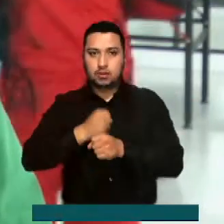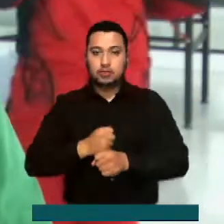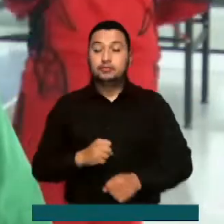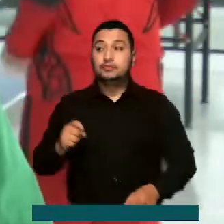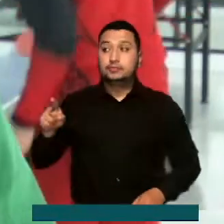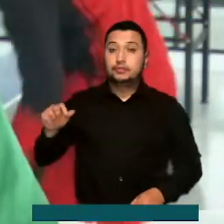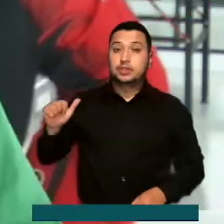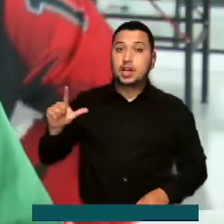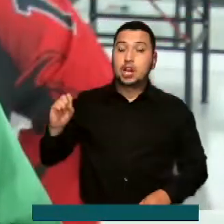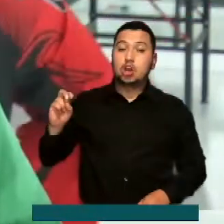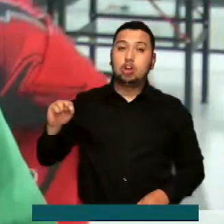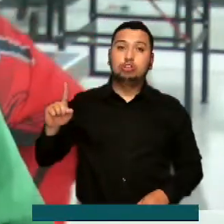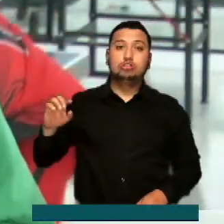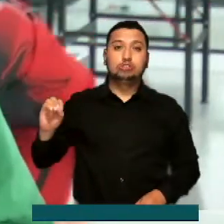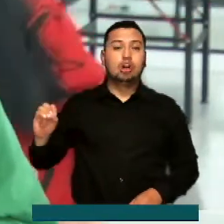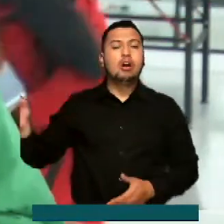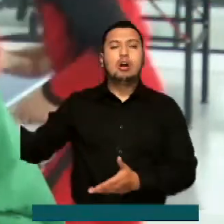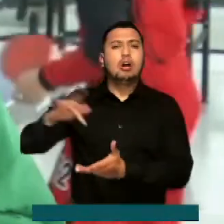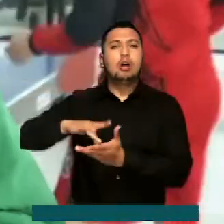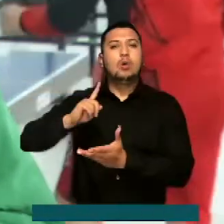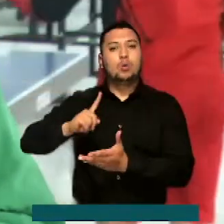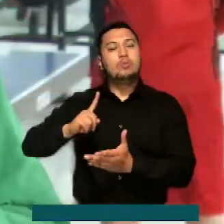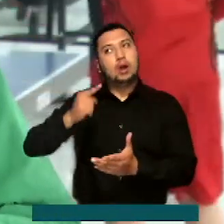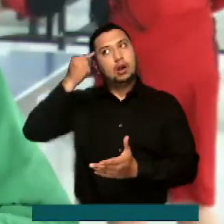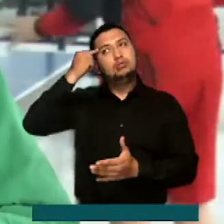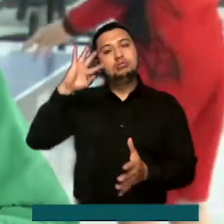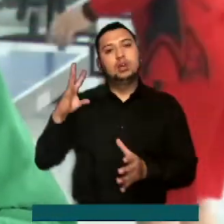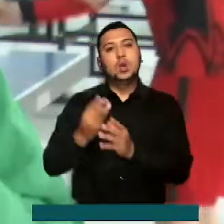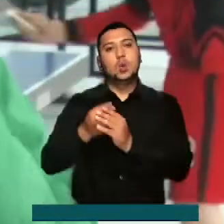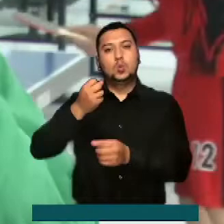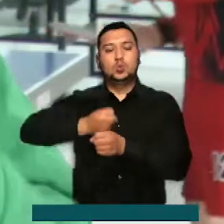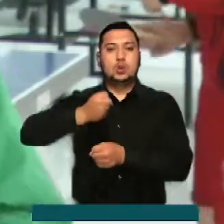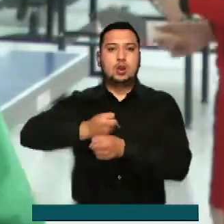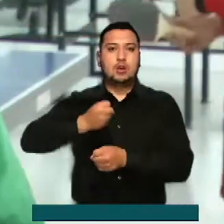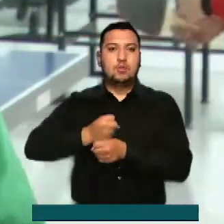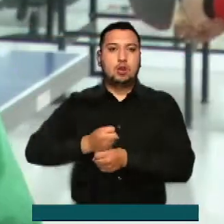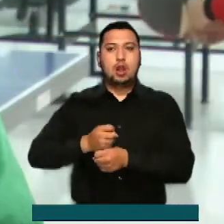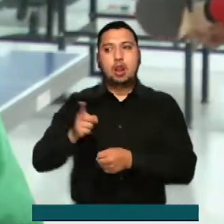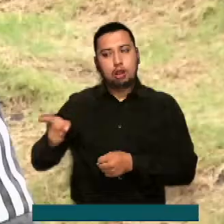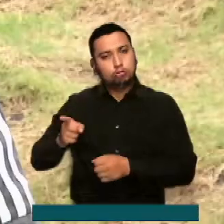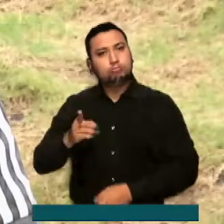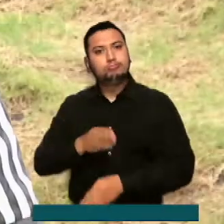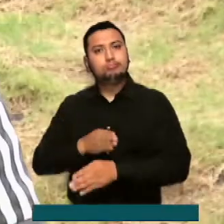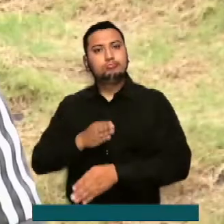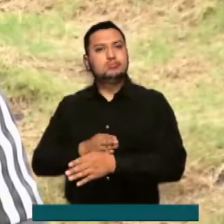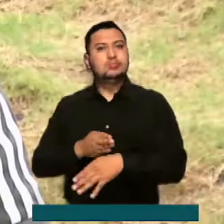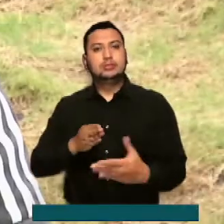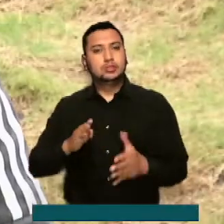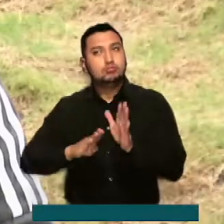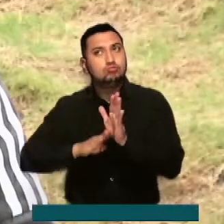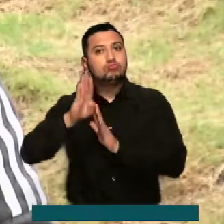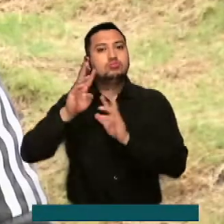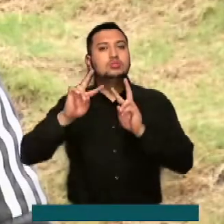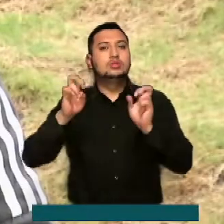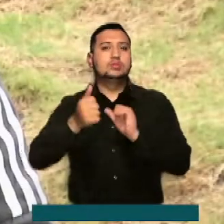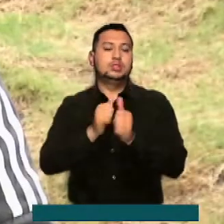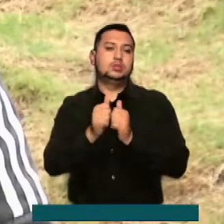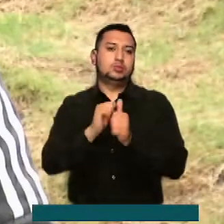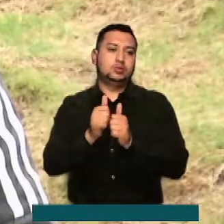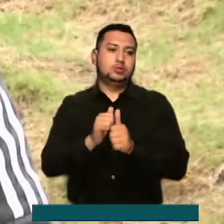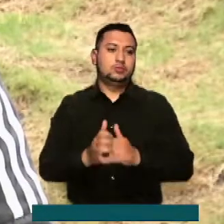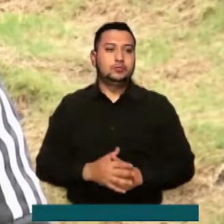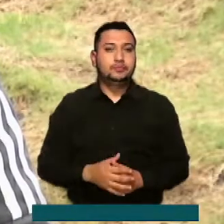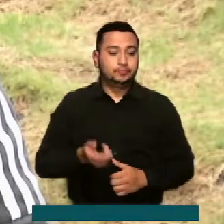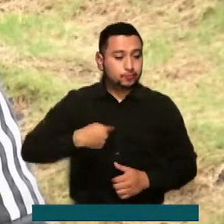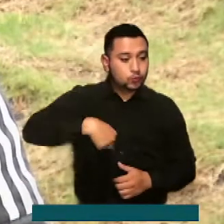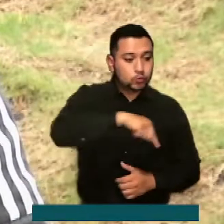sí para darle el apoyo y que él siga en su proyección deportiva como entrenadores en el tema